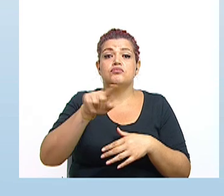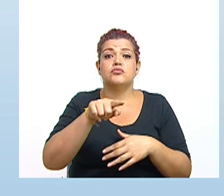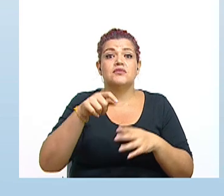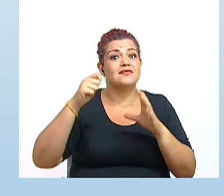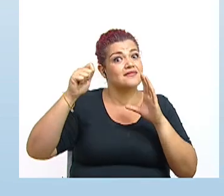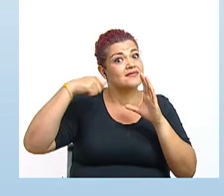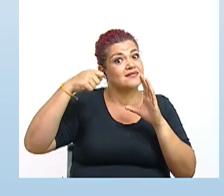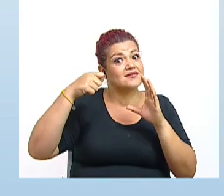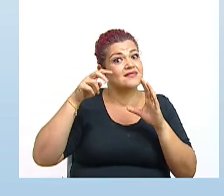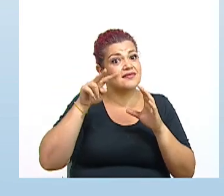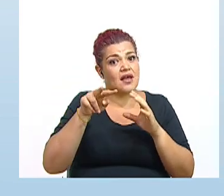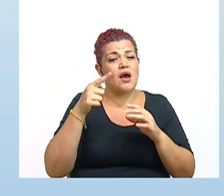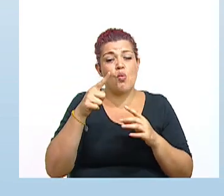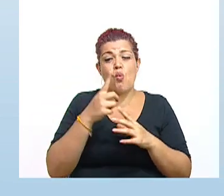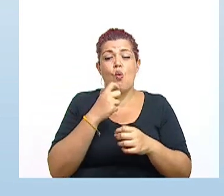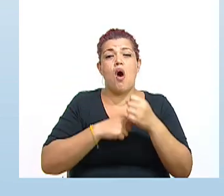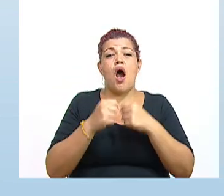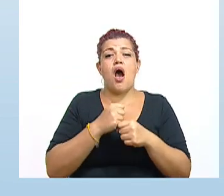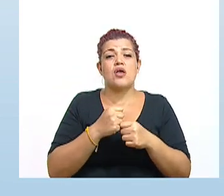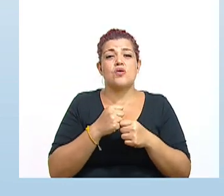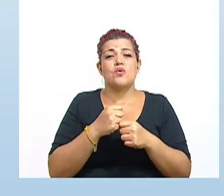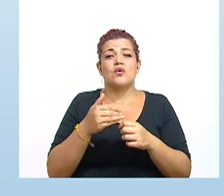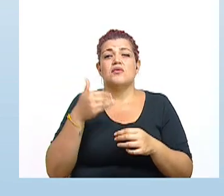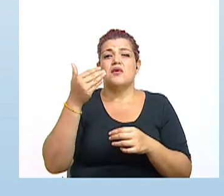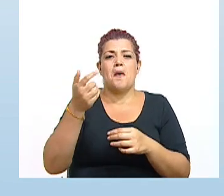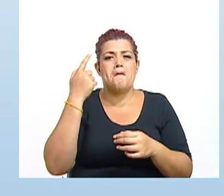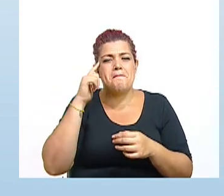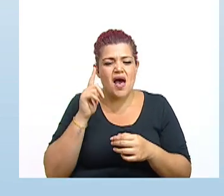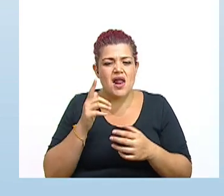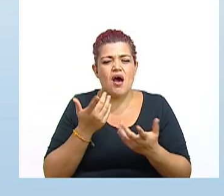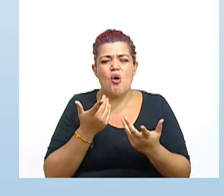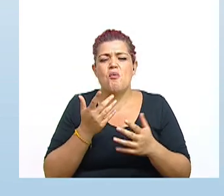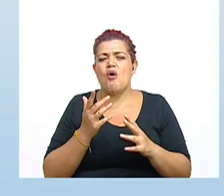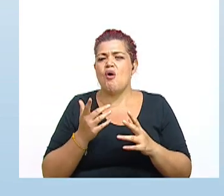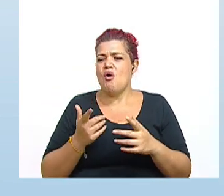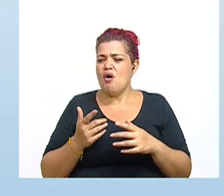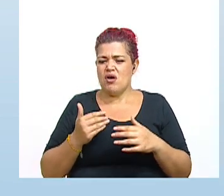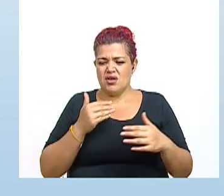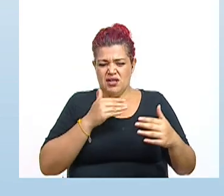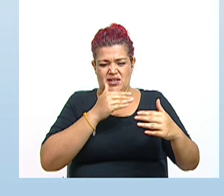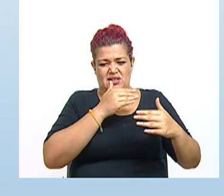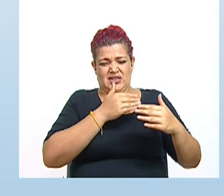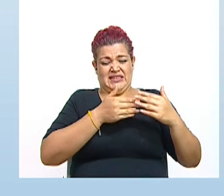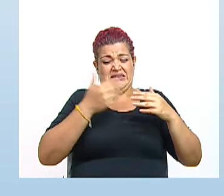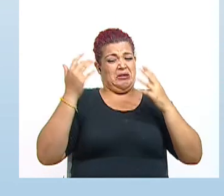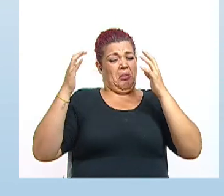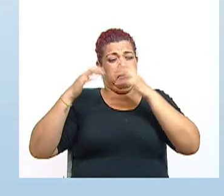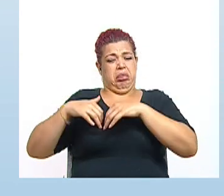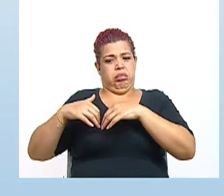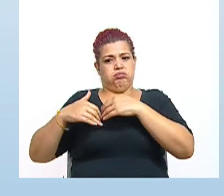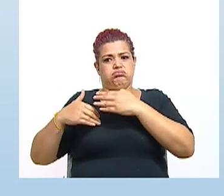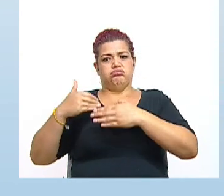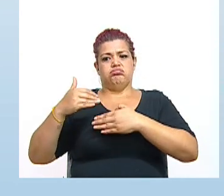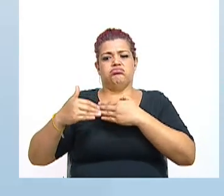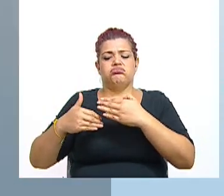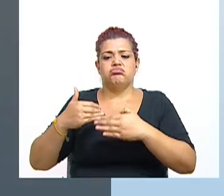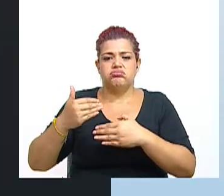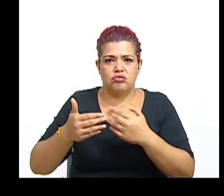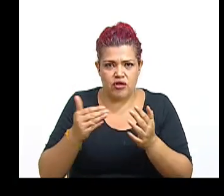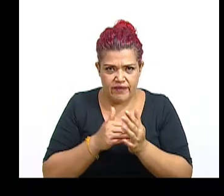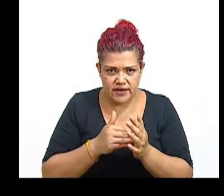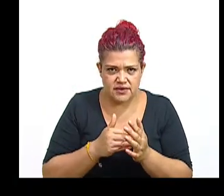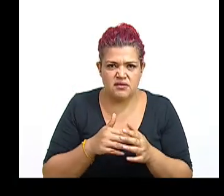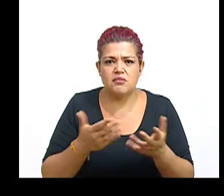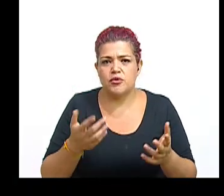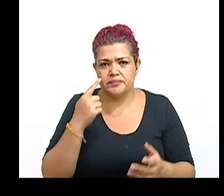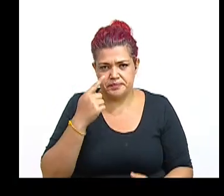a un año de este evento para valorar la recuperación que han tenido algunas de estas comunidades. Corre video.